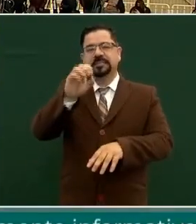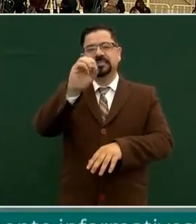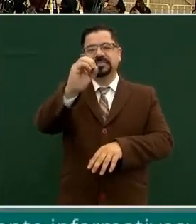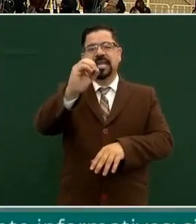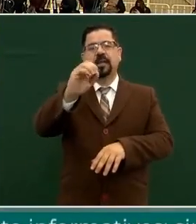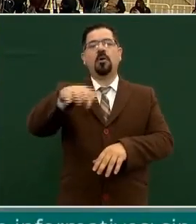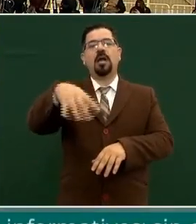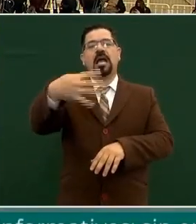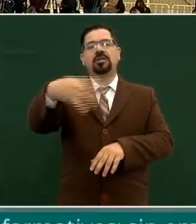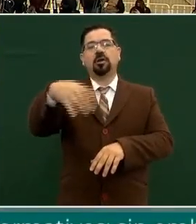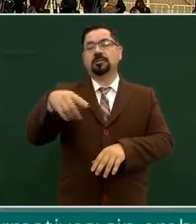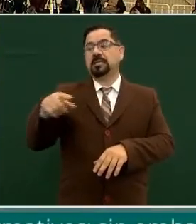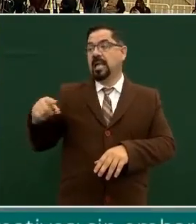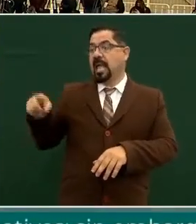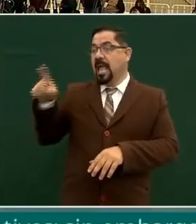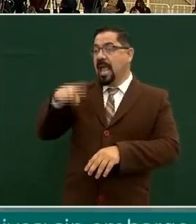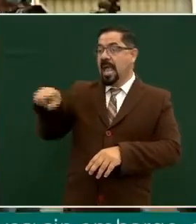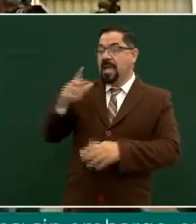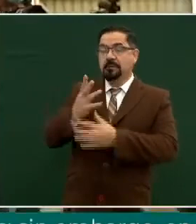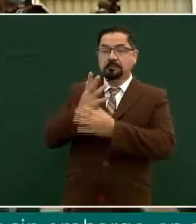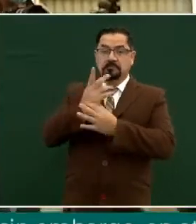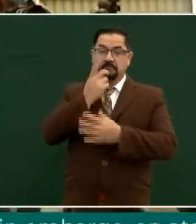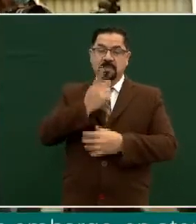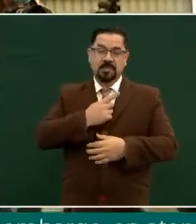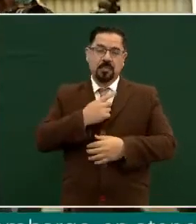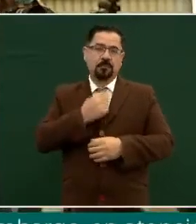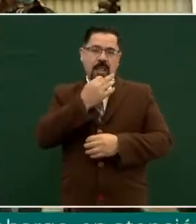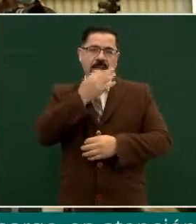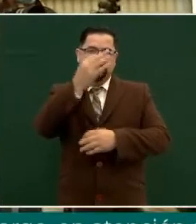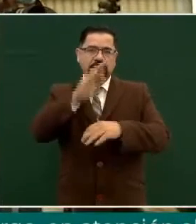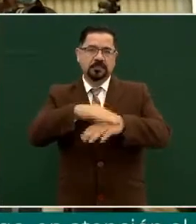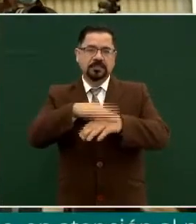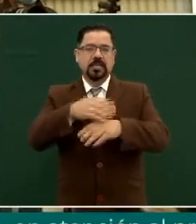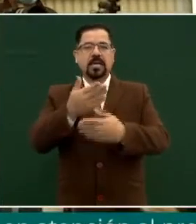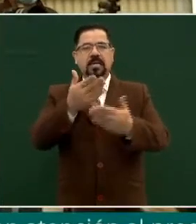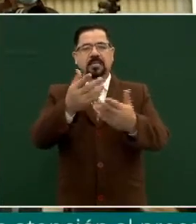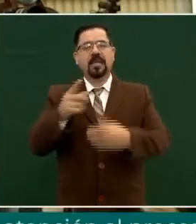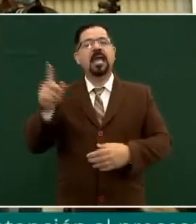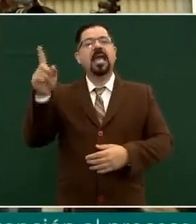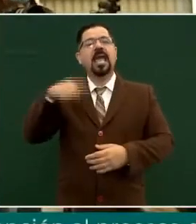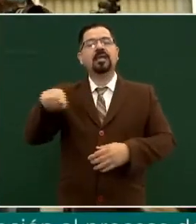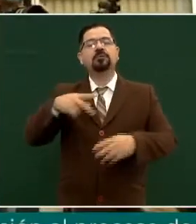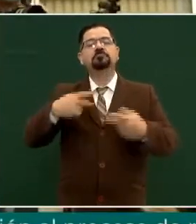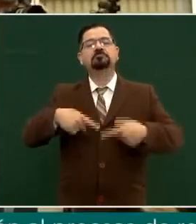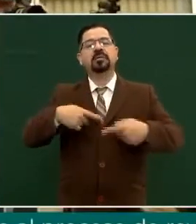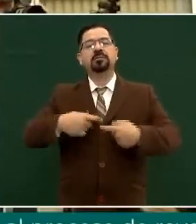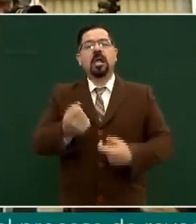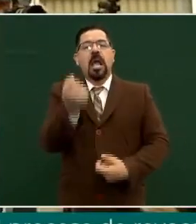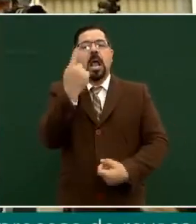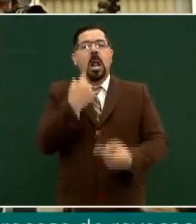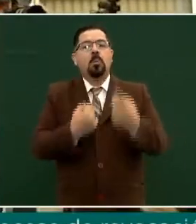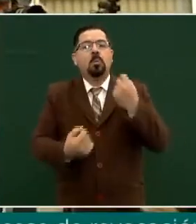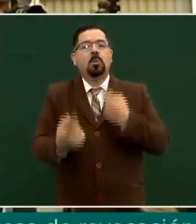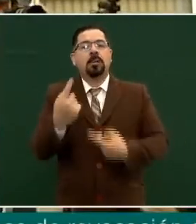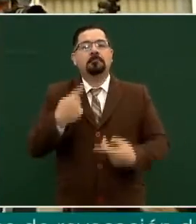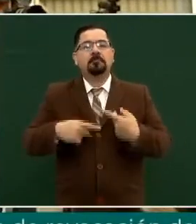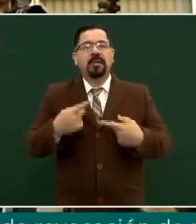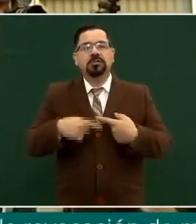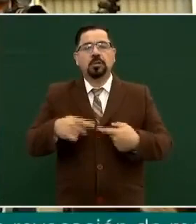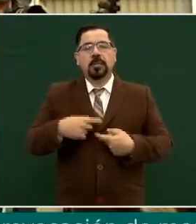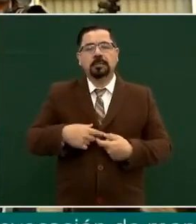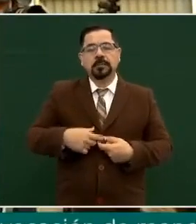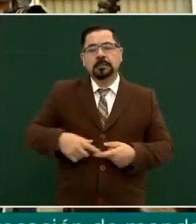de riego me han pedido que le informe a usted que han estado algunas personas